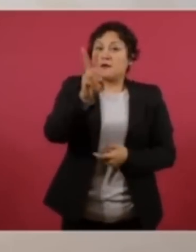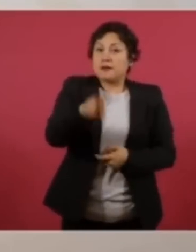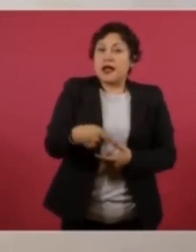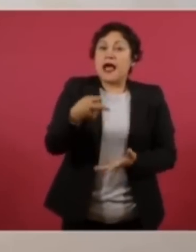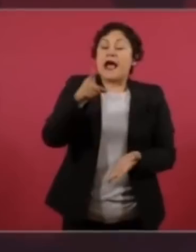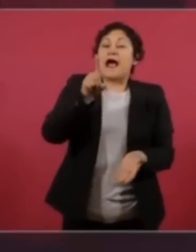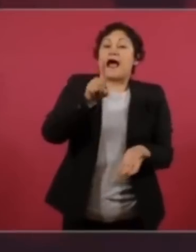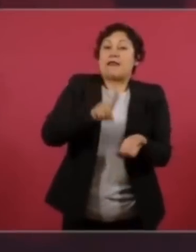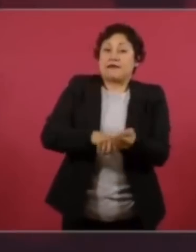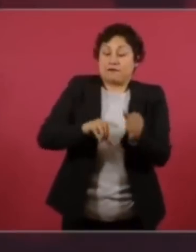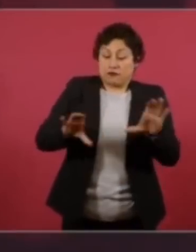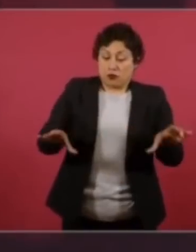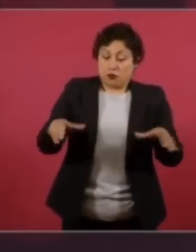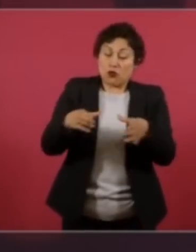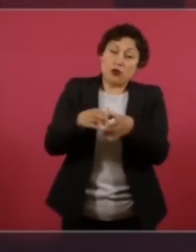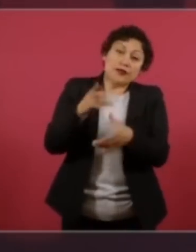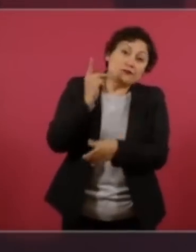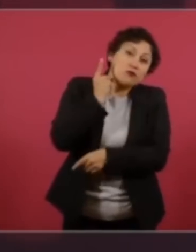en el Congreso,